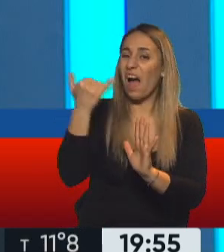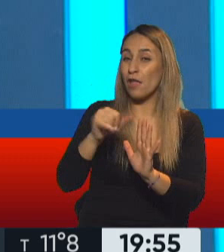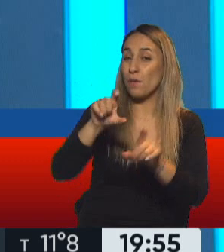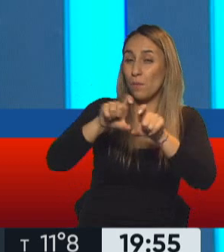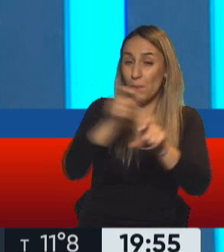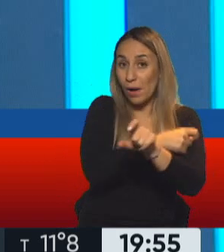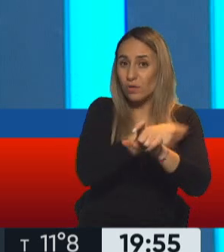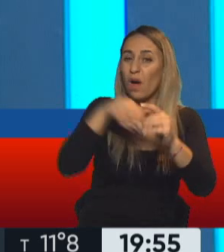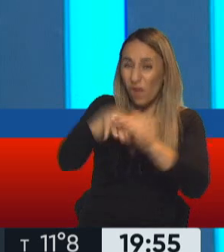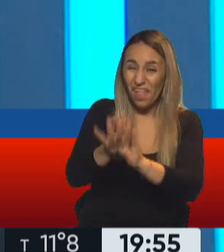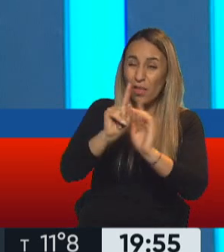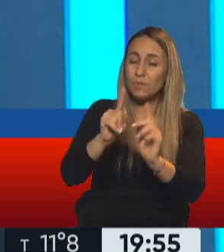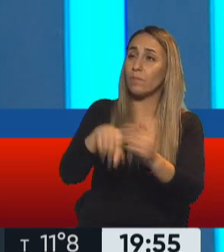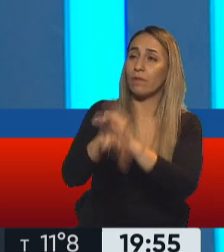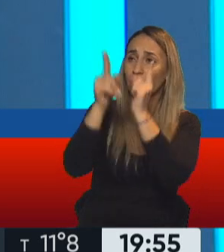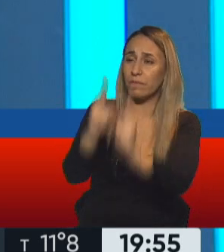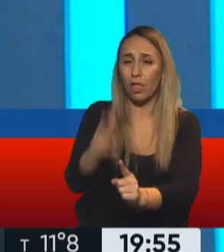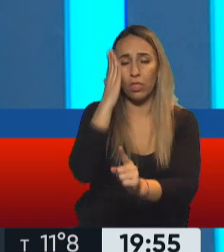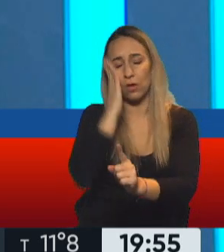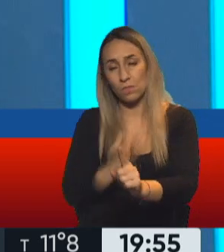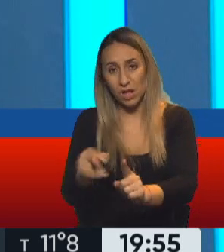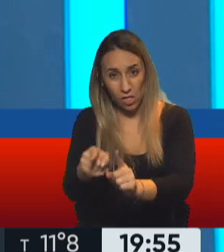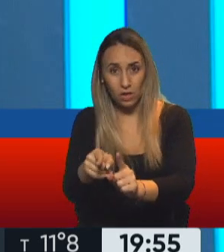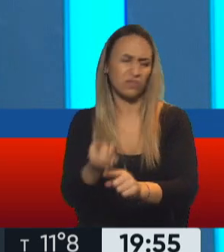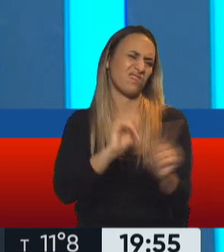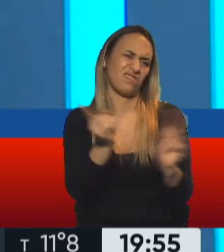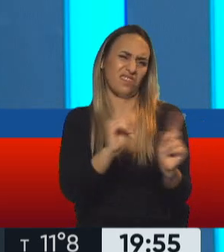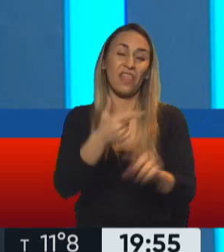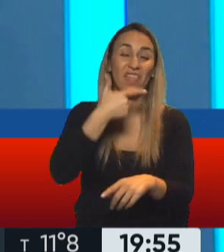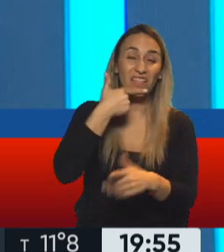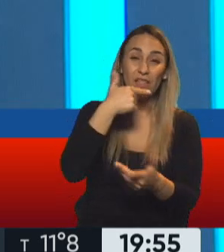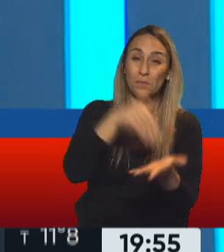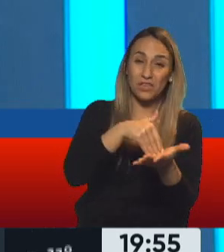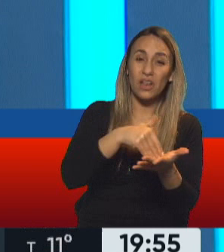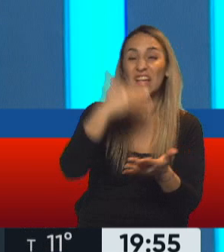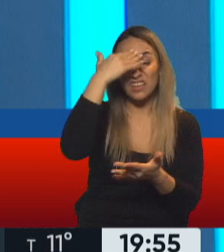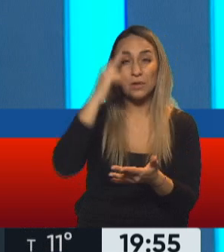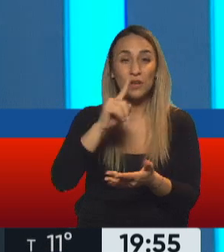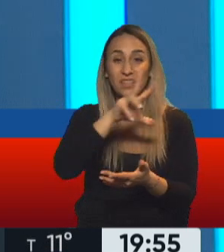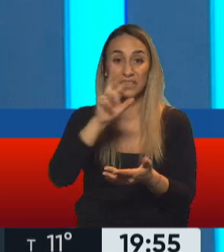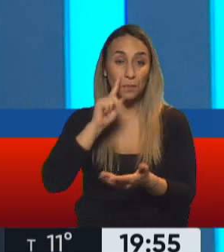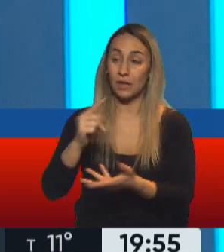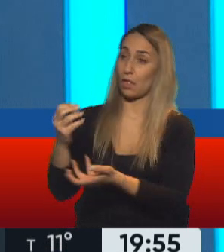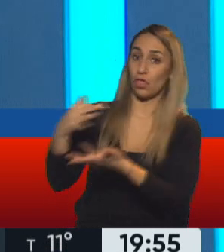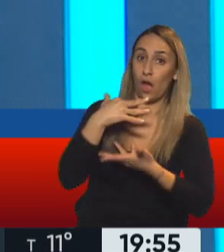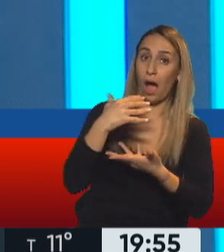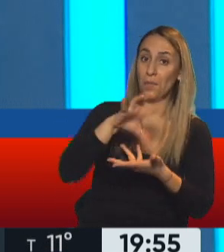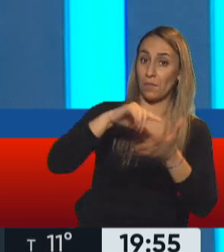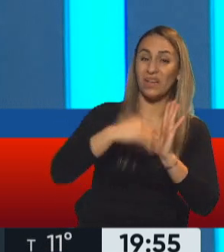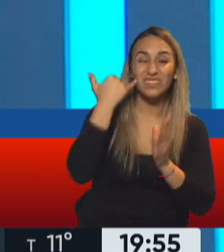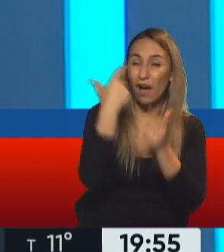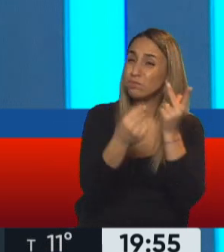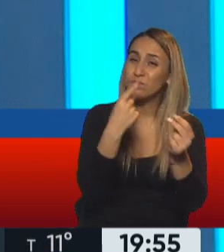aceleradoras, es una barbaridad. Nosotros tenemos de 17 millones de vacunas, 15.300.000 que nos repartieron a la provincia de Buenos Aires, ya